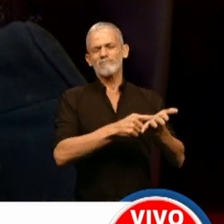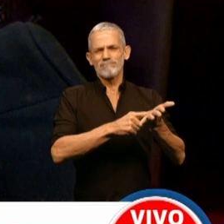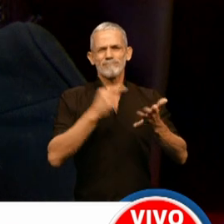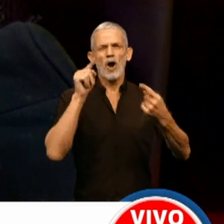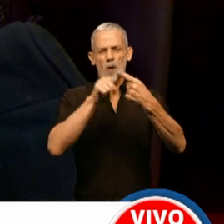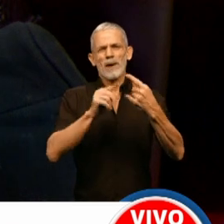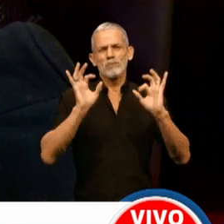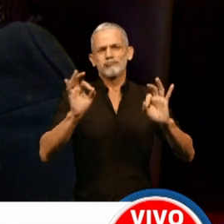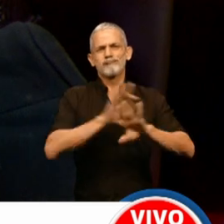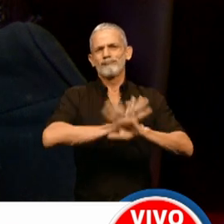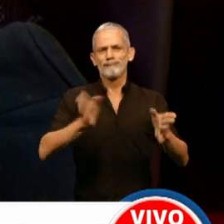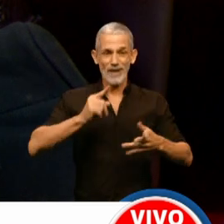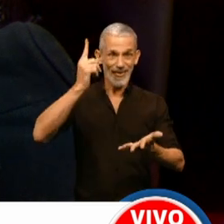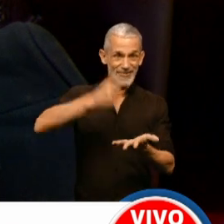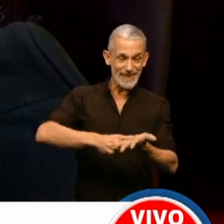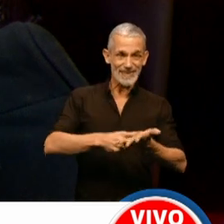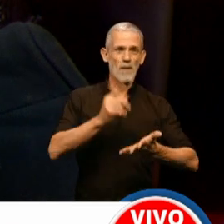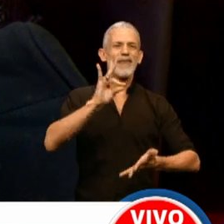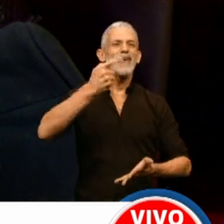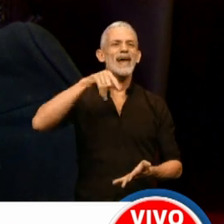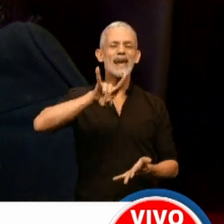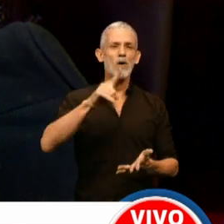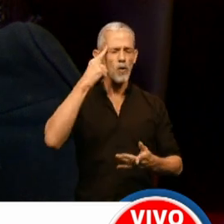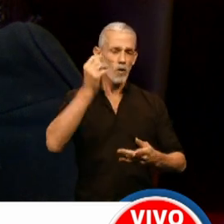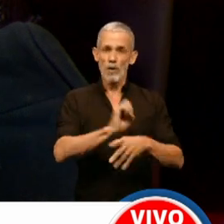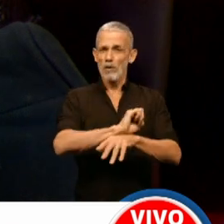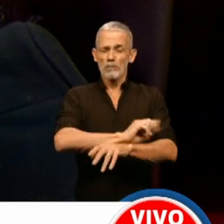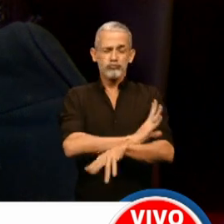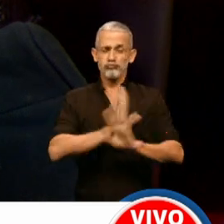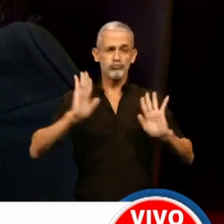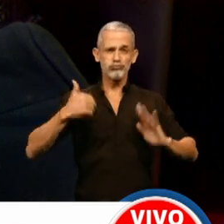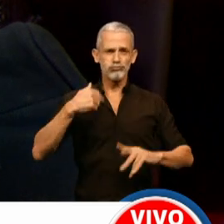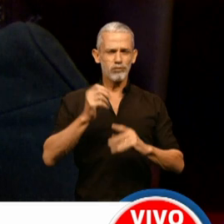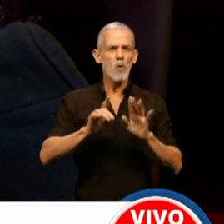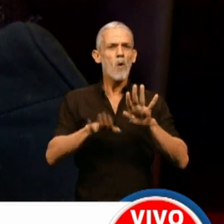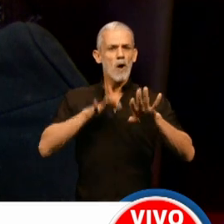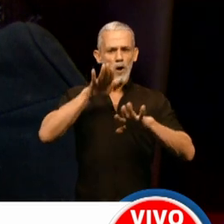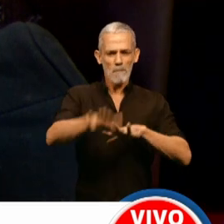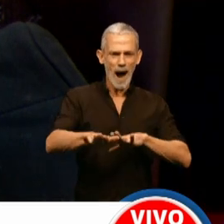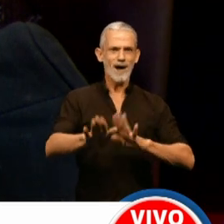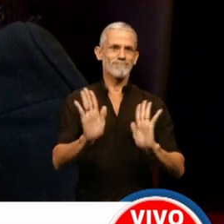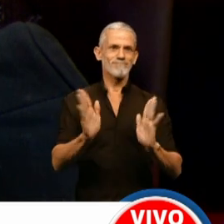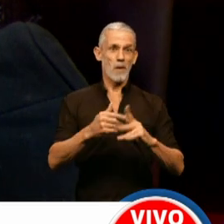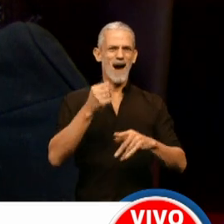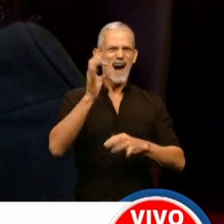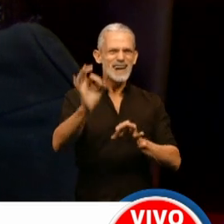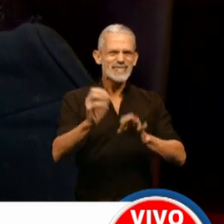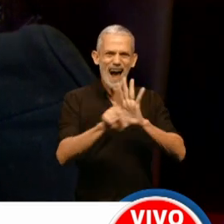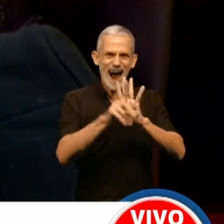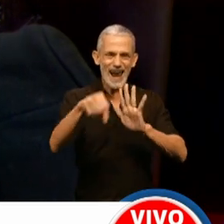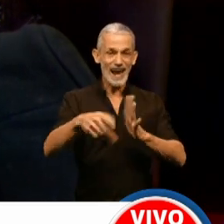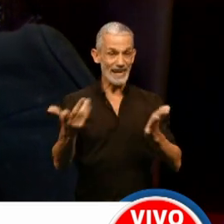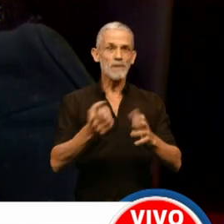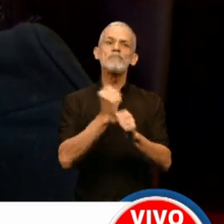nuestro gobierno el dictamen del proyecto fue conmovedor e histórico un paso más hacia la ley quiero